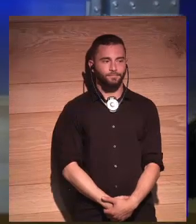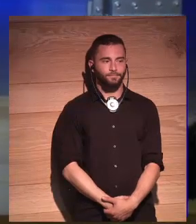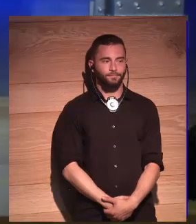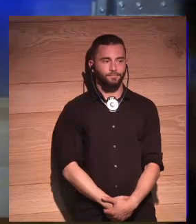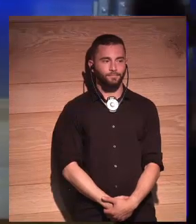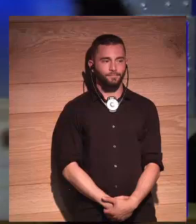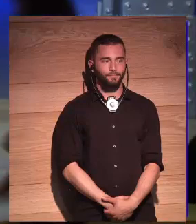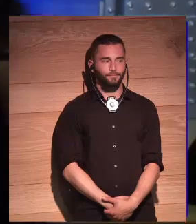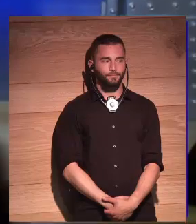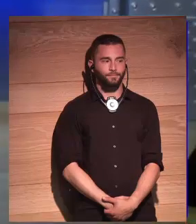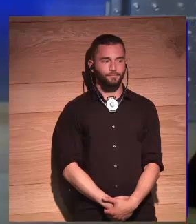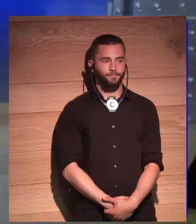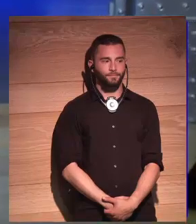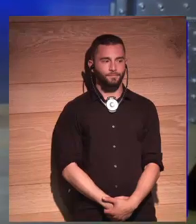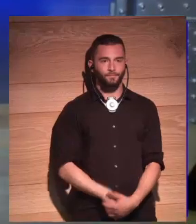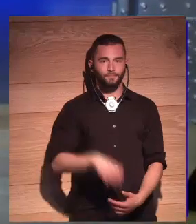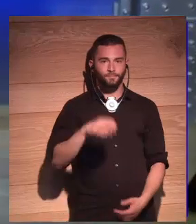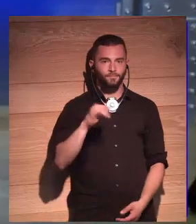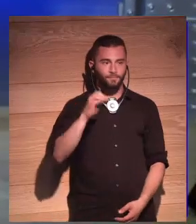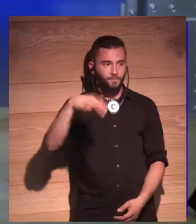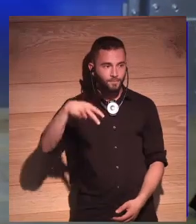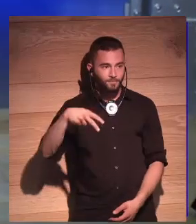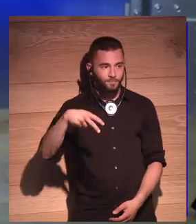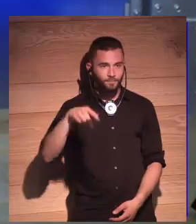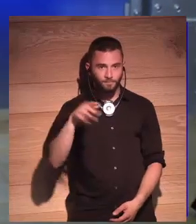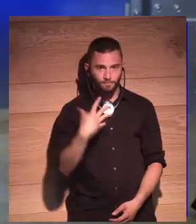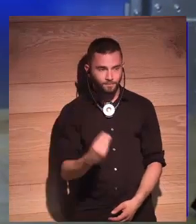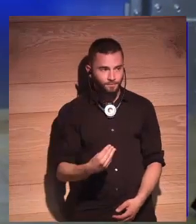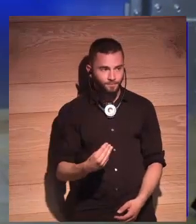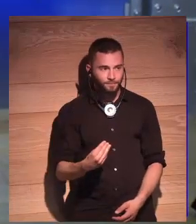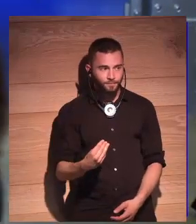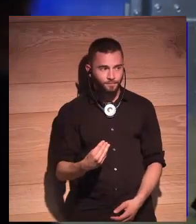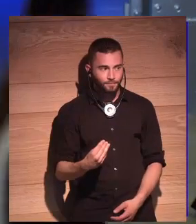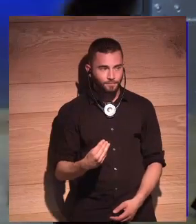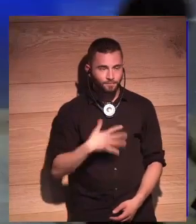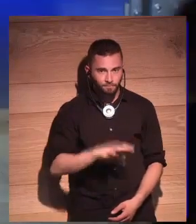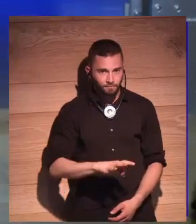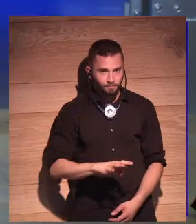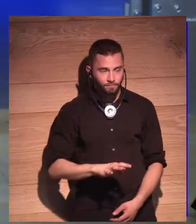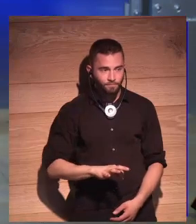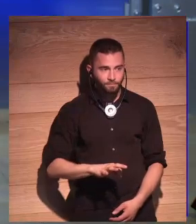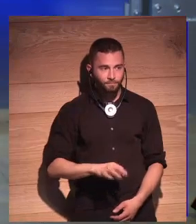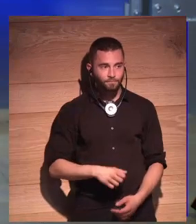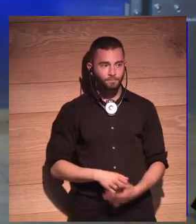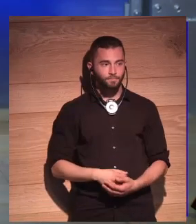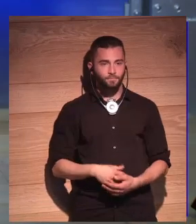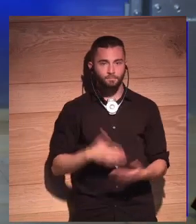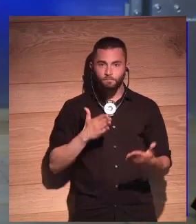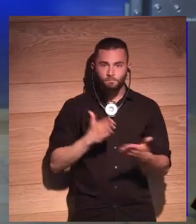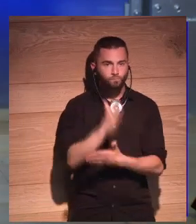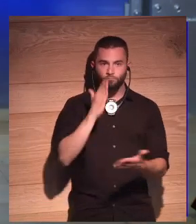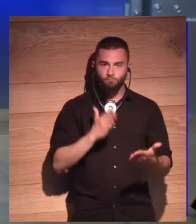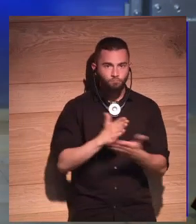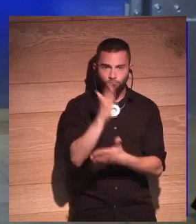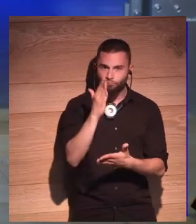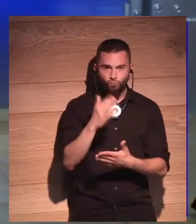Ian, you understand me? Yeah. ¿Me puedes entender? No dudes en interrumpirnos y en